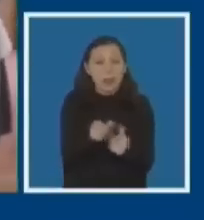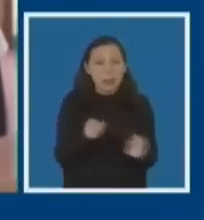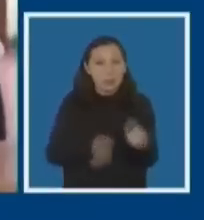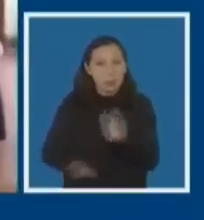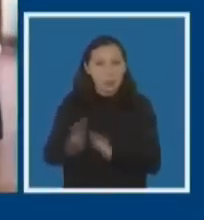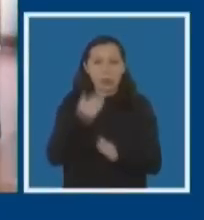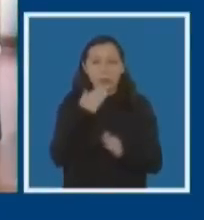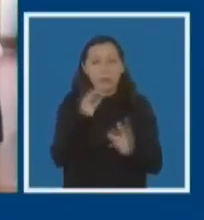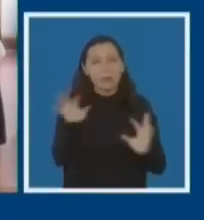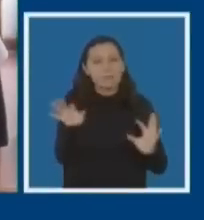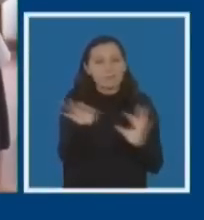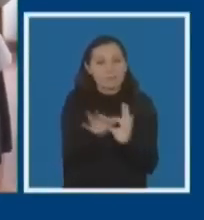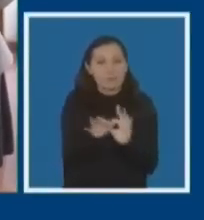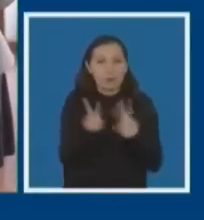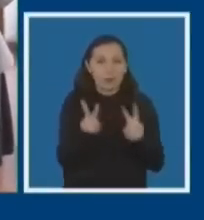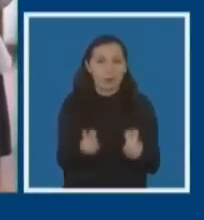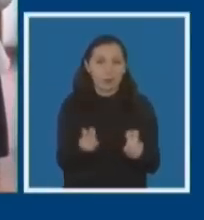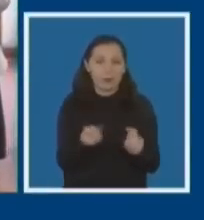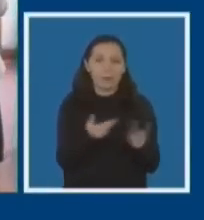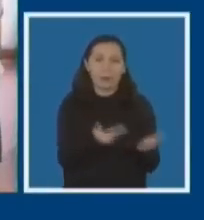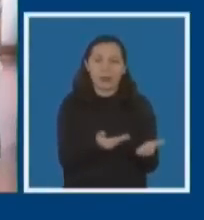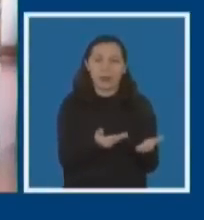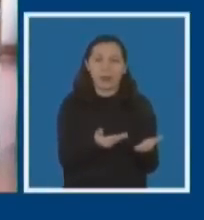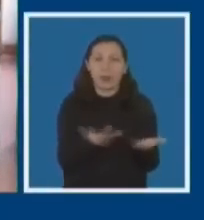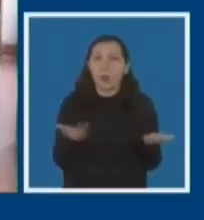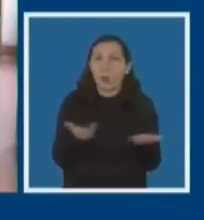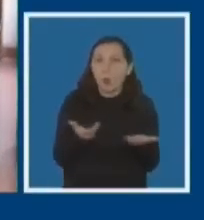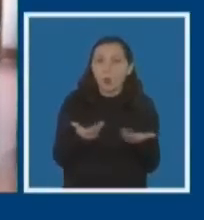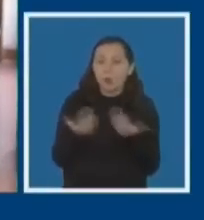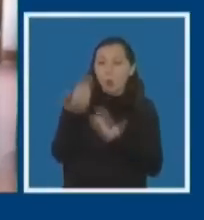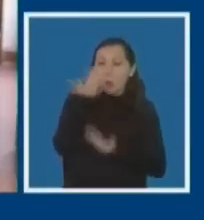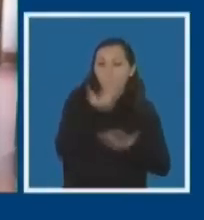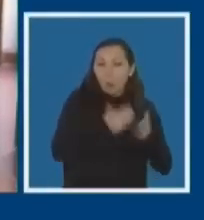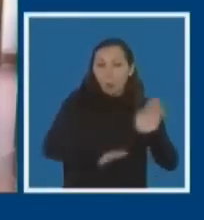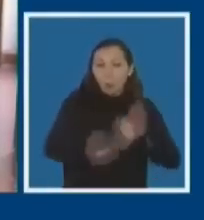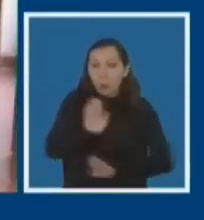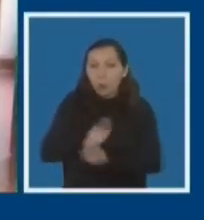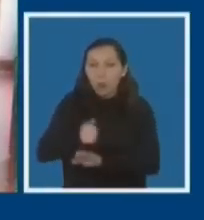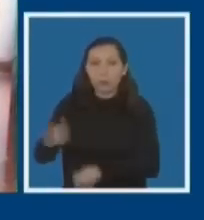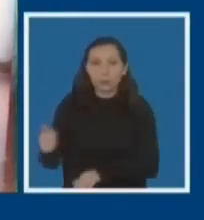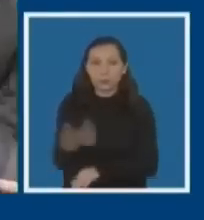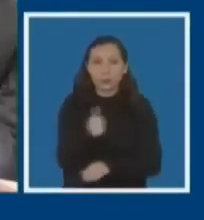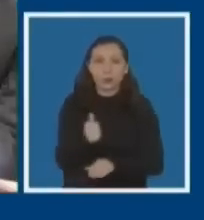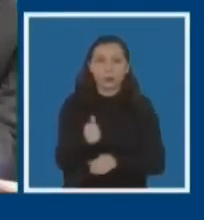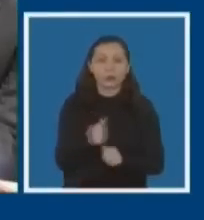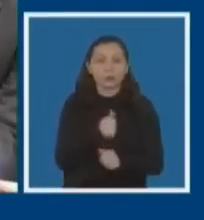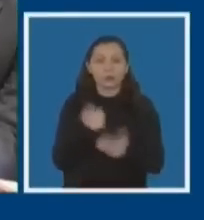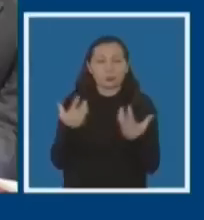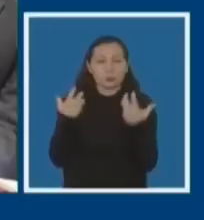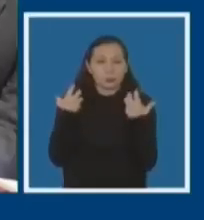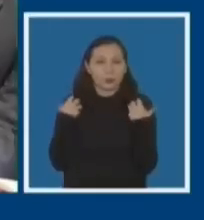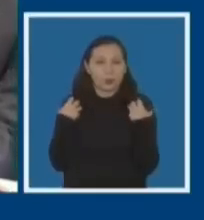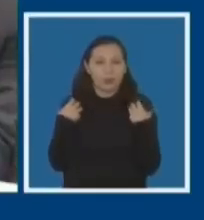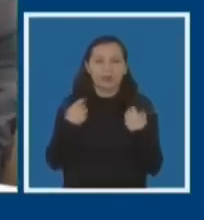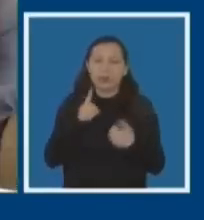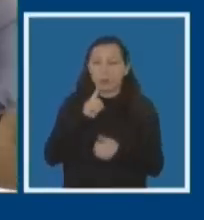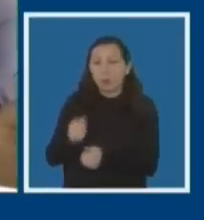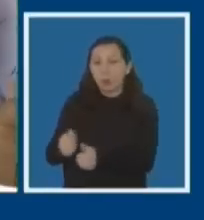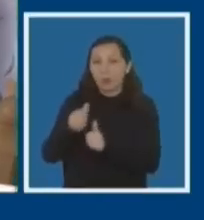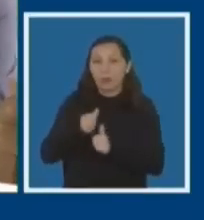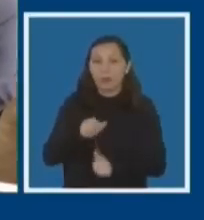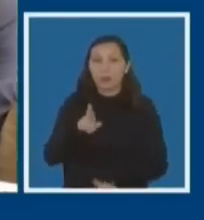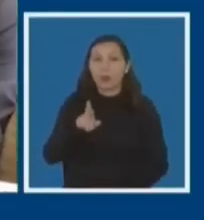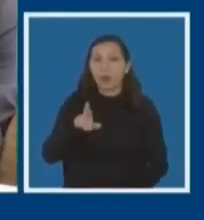también está muy relacionado con el tema cómo nos vamos cuidando entre todos y todos y la corresponsabilidad. Tenemos el desafío